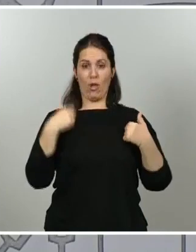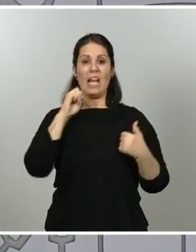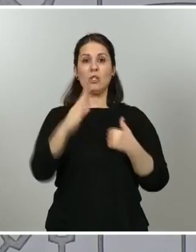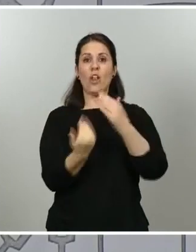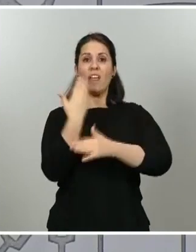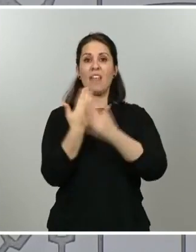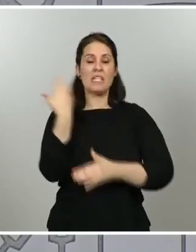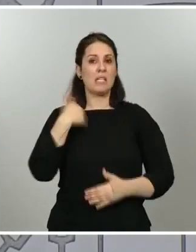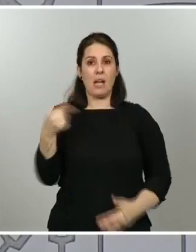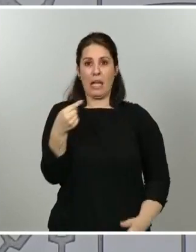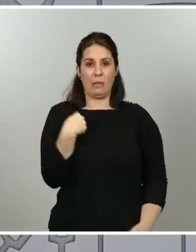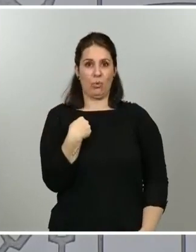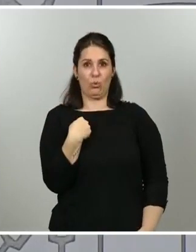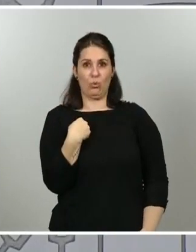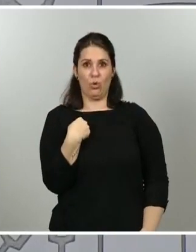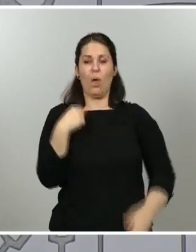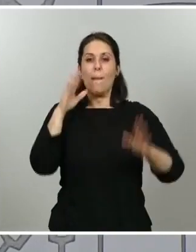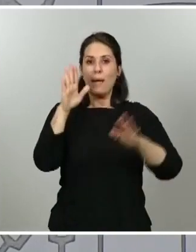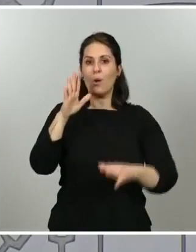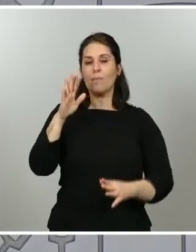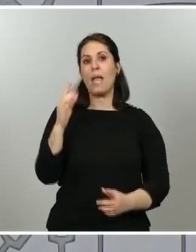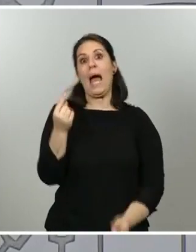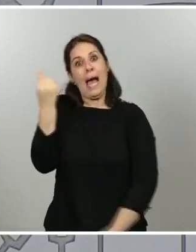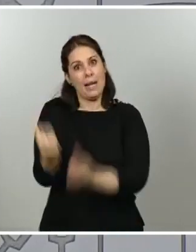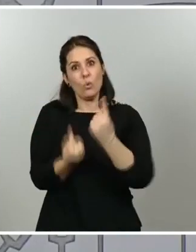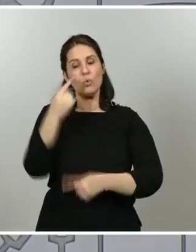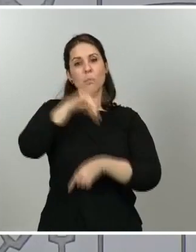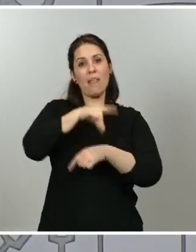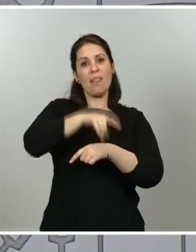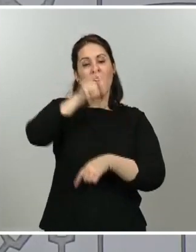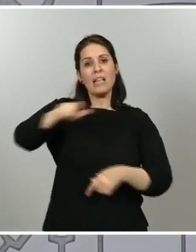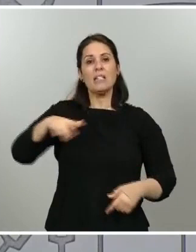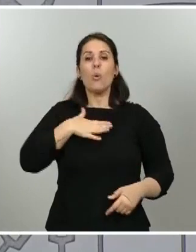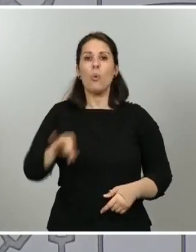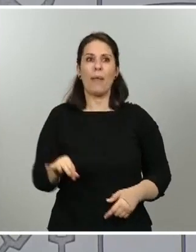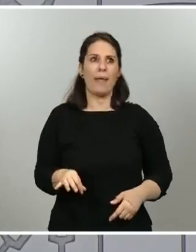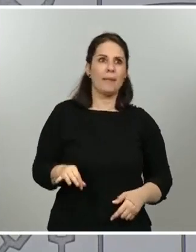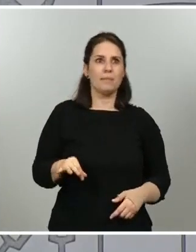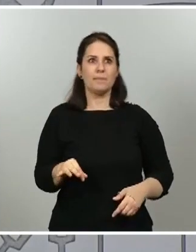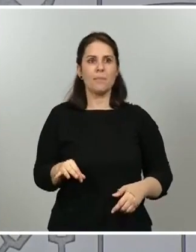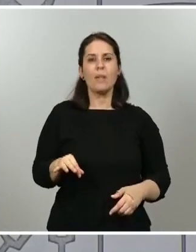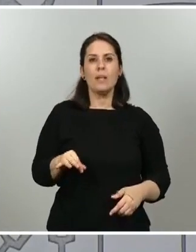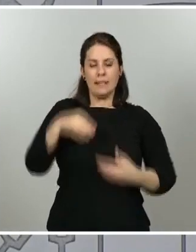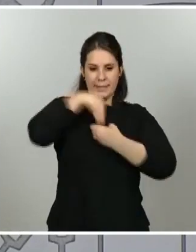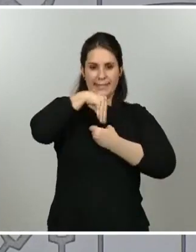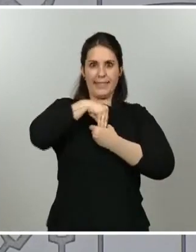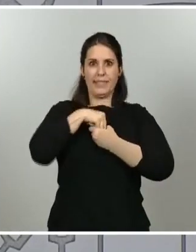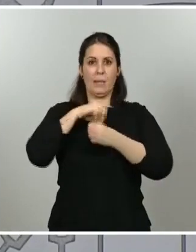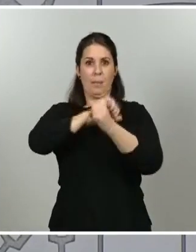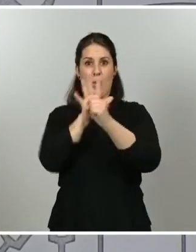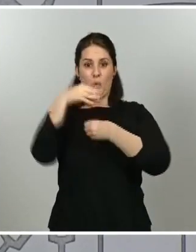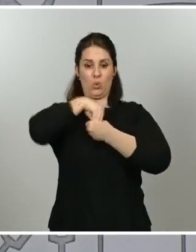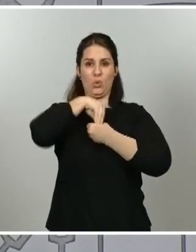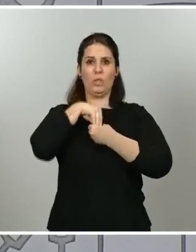negativo, pero tenemos también algunos pacientes que pueden llegar a mantener, a persistir el virus en las